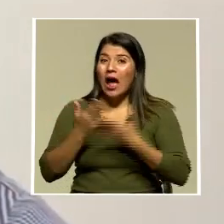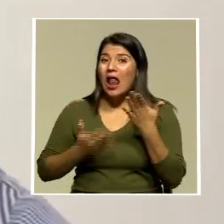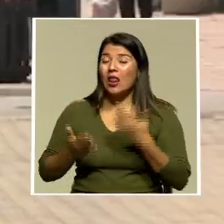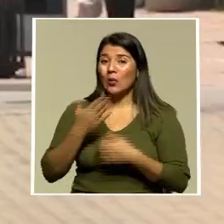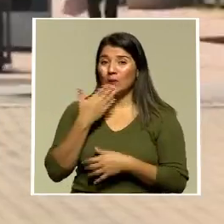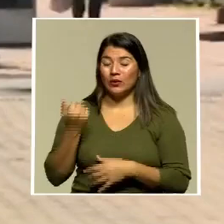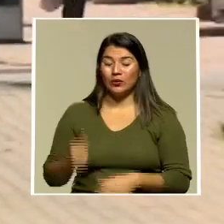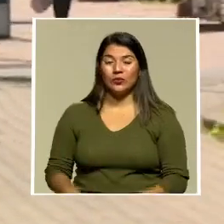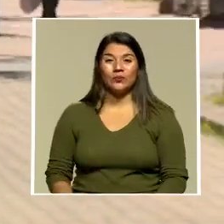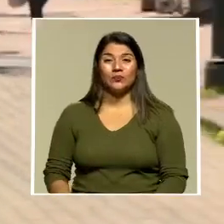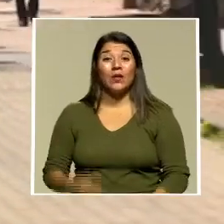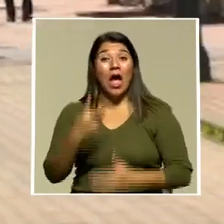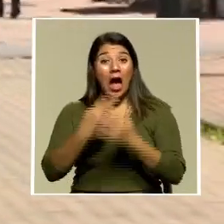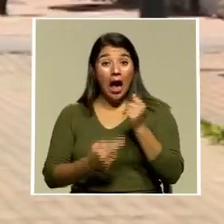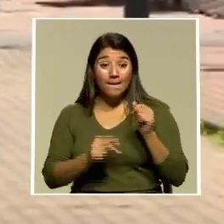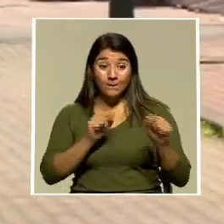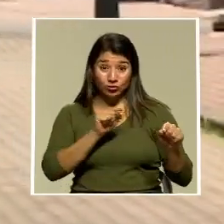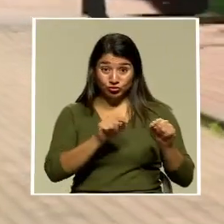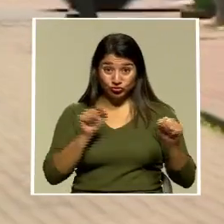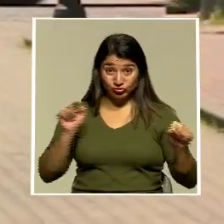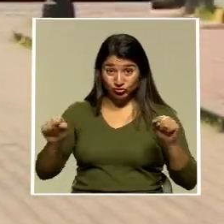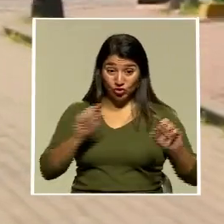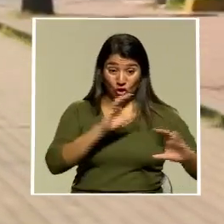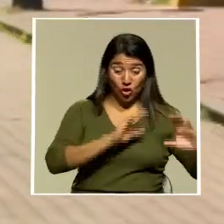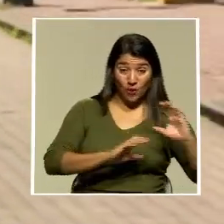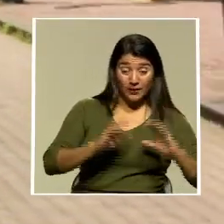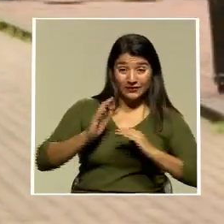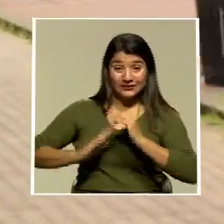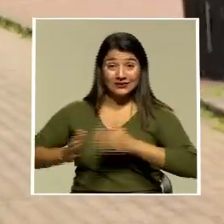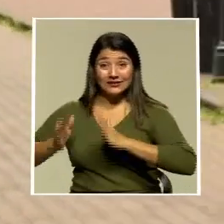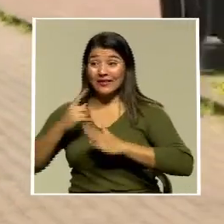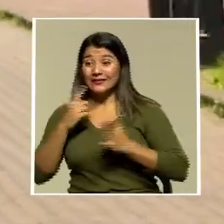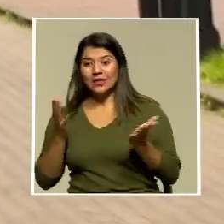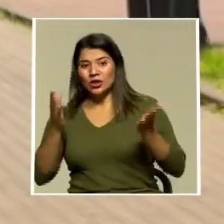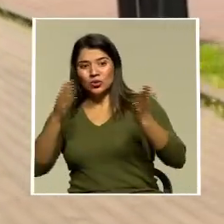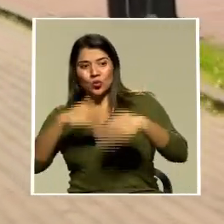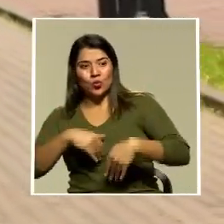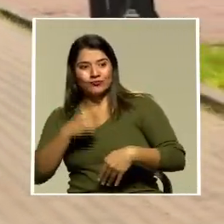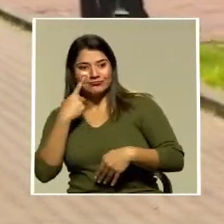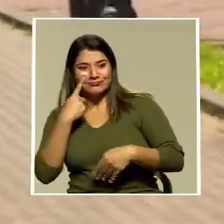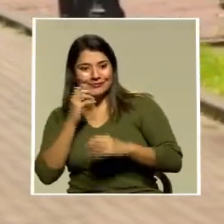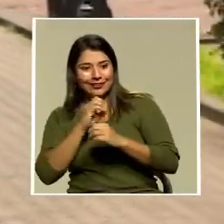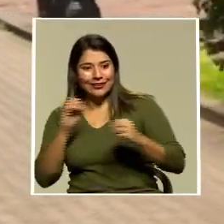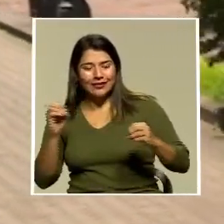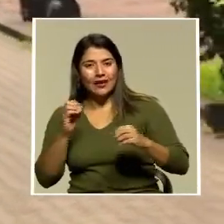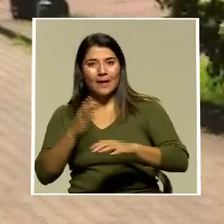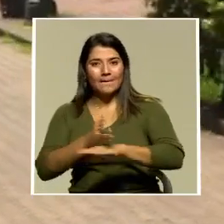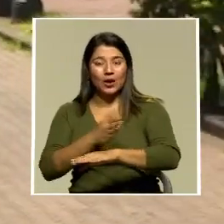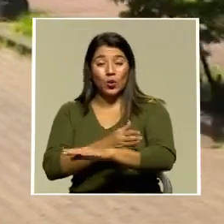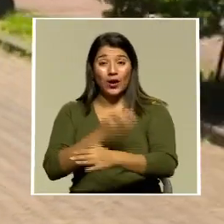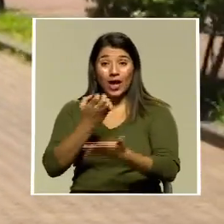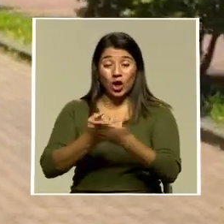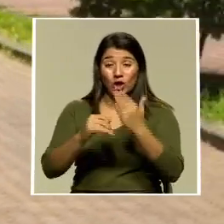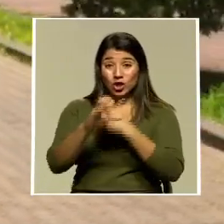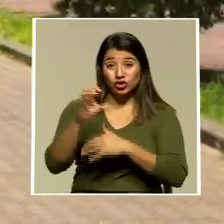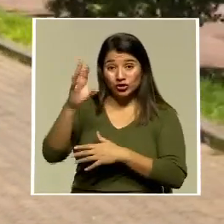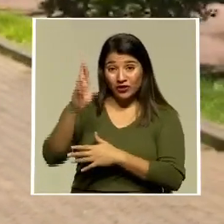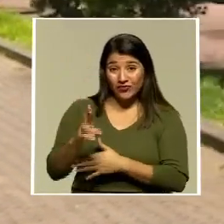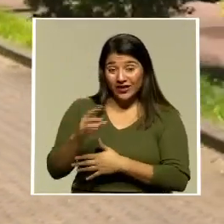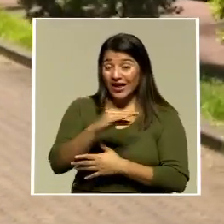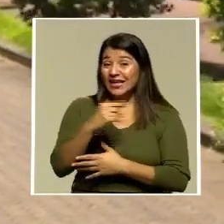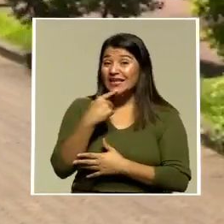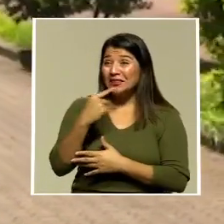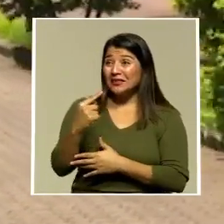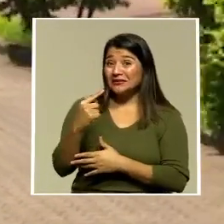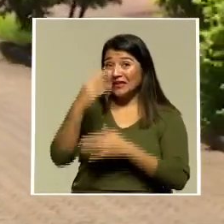mejor. Ambos sectores cuestionan que no hay rumbo para una reactivación económica en el país y manifiestan que las medidas de restricción poco